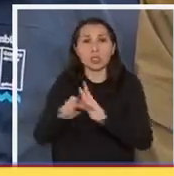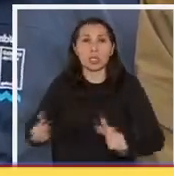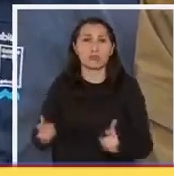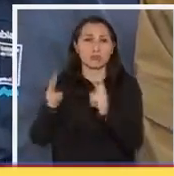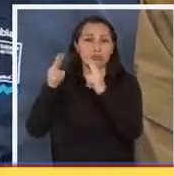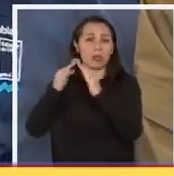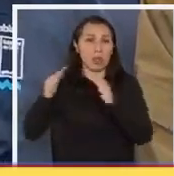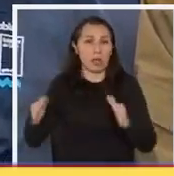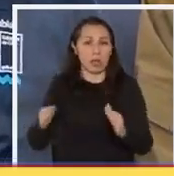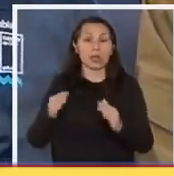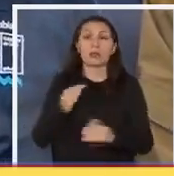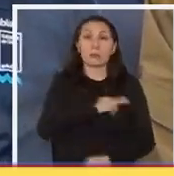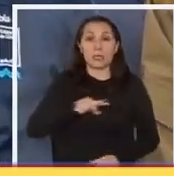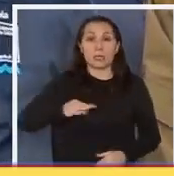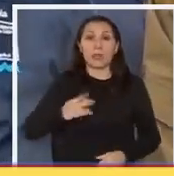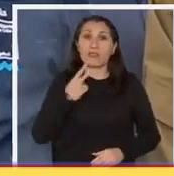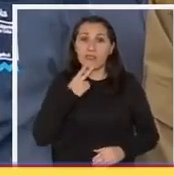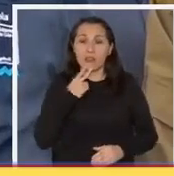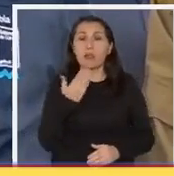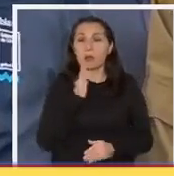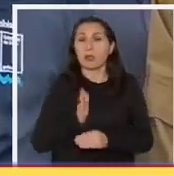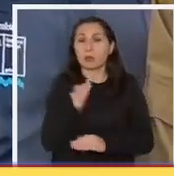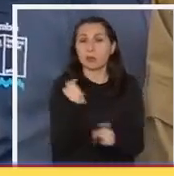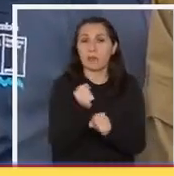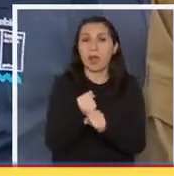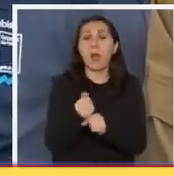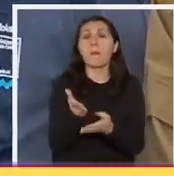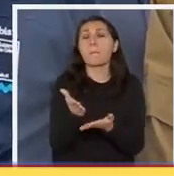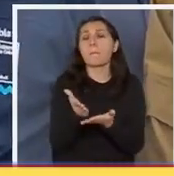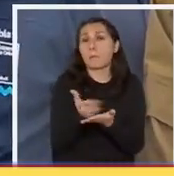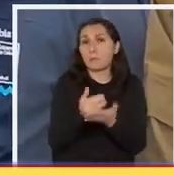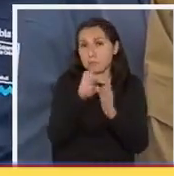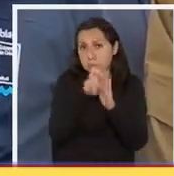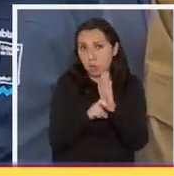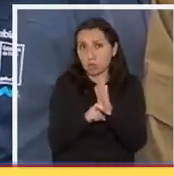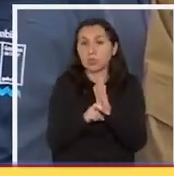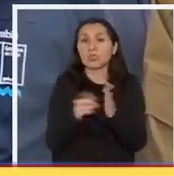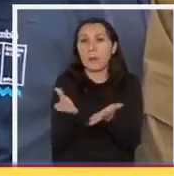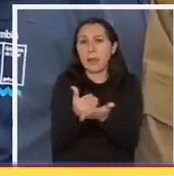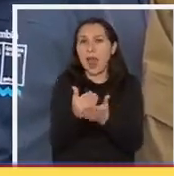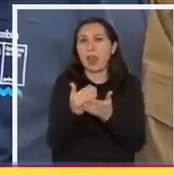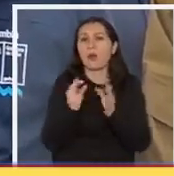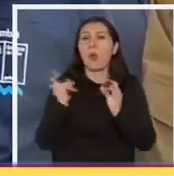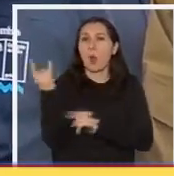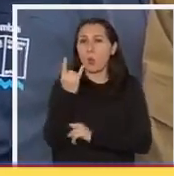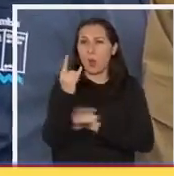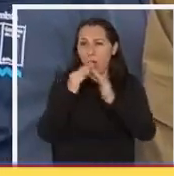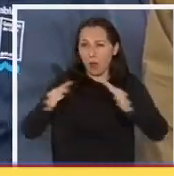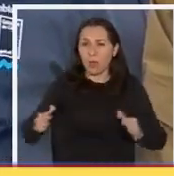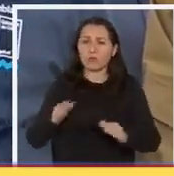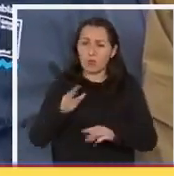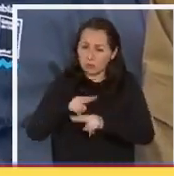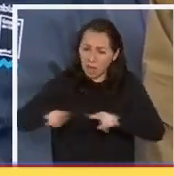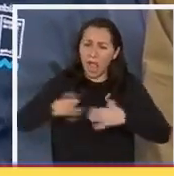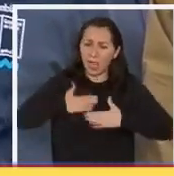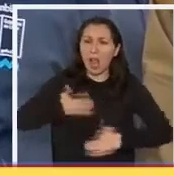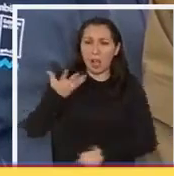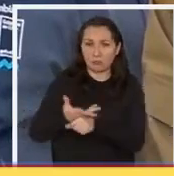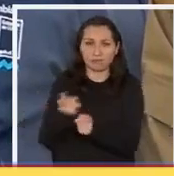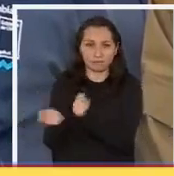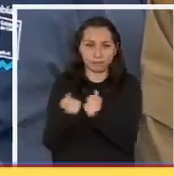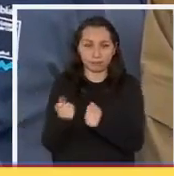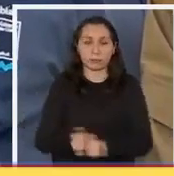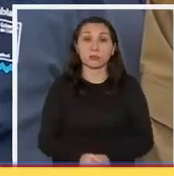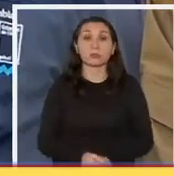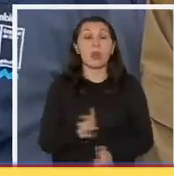habitabilidad. El Ministerio de Vivienda sigue trabajando en los proyectos del plan de emergencia habitacional, así que tranquilidad en eso, los recursos van a estar. ¿Cómo